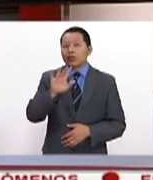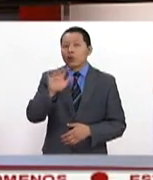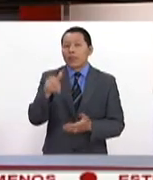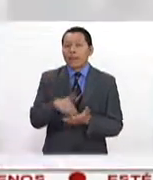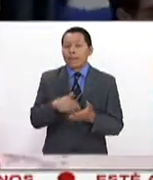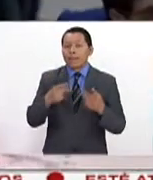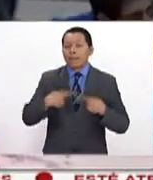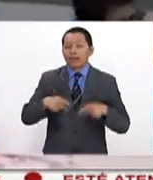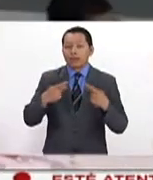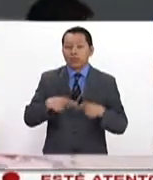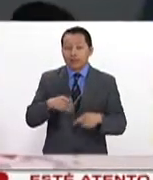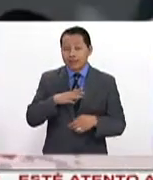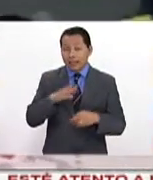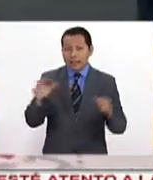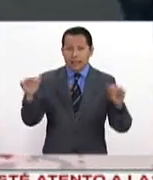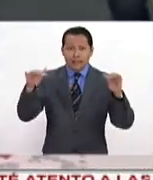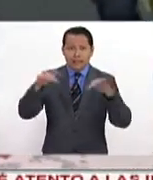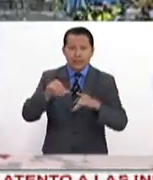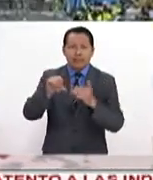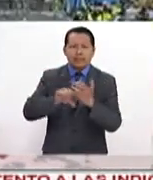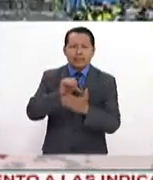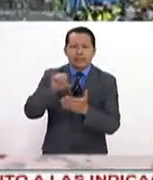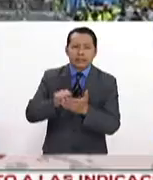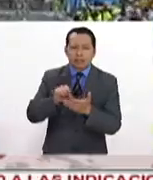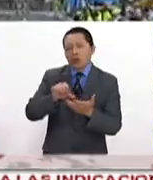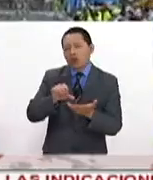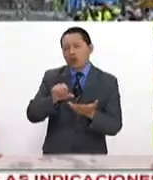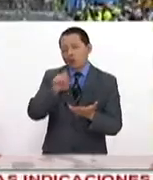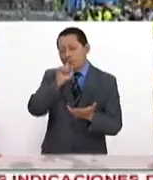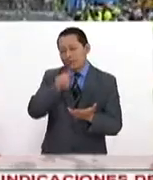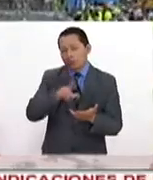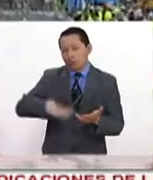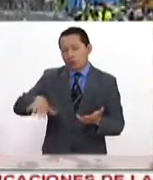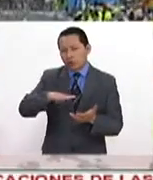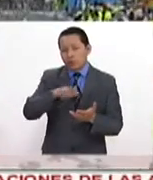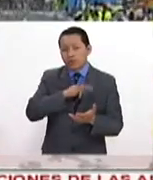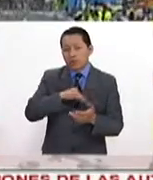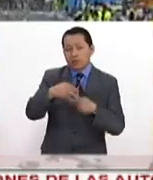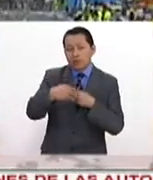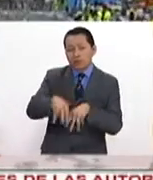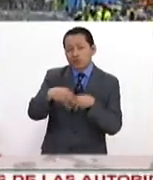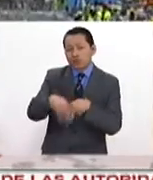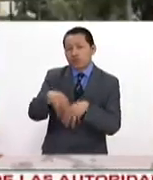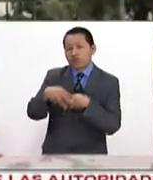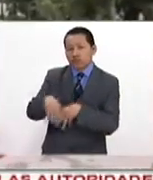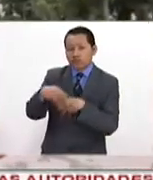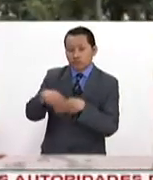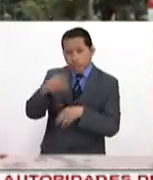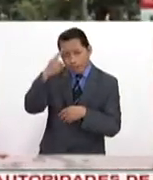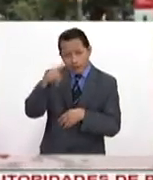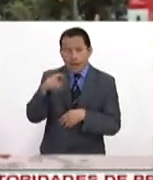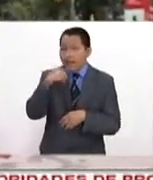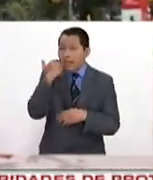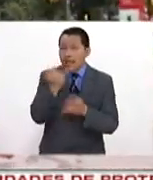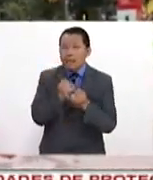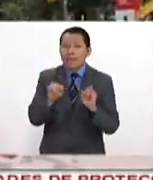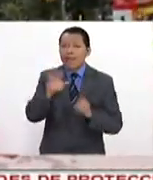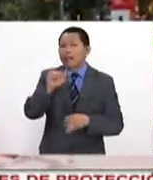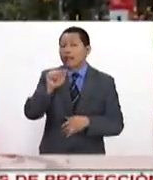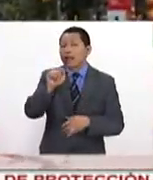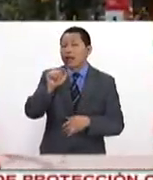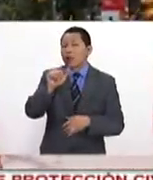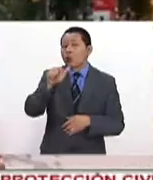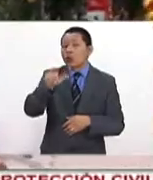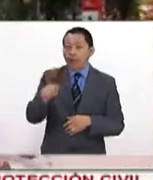mil personas se reunieron en el centro de la ciudad para participar en la manifestación independentista de Cataluña. Cada 11 de